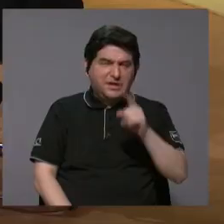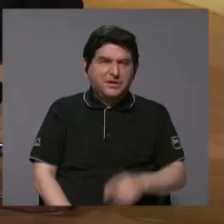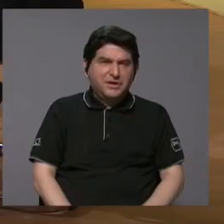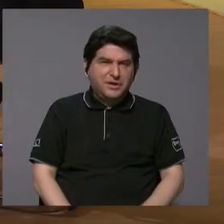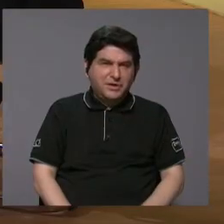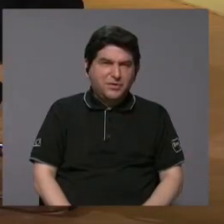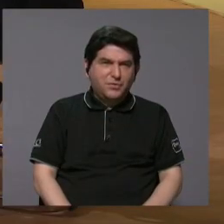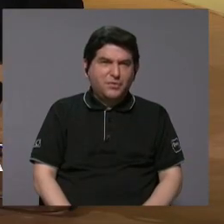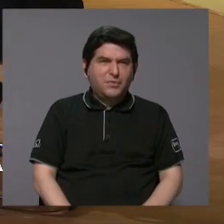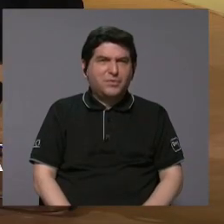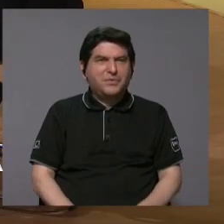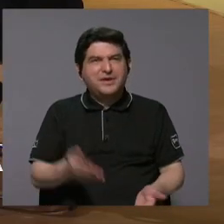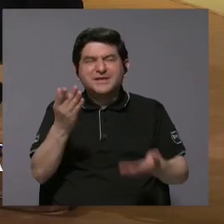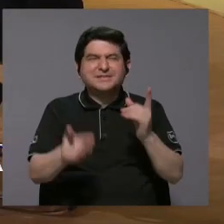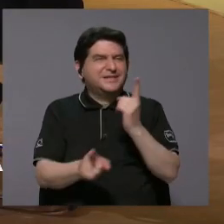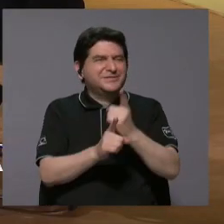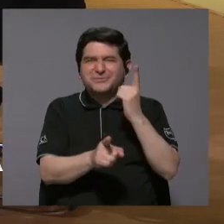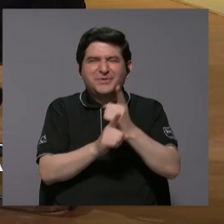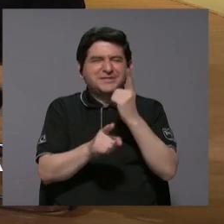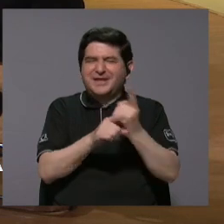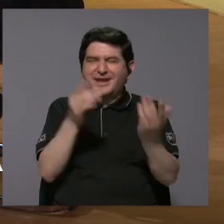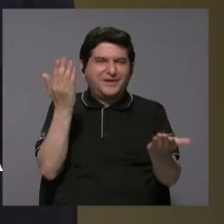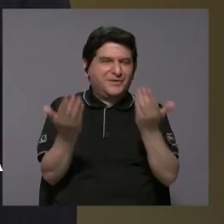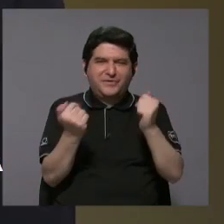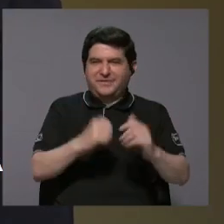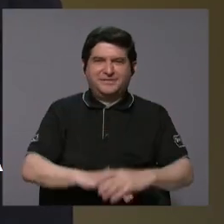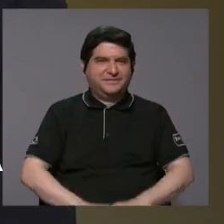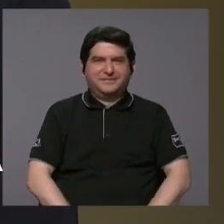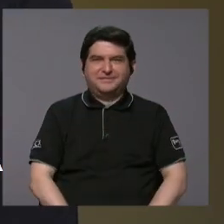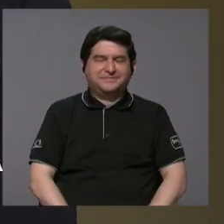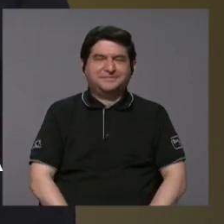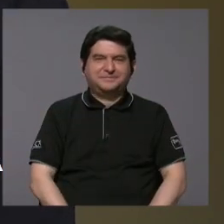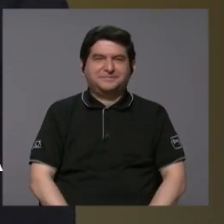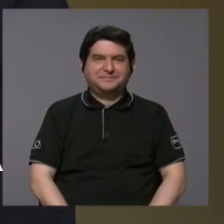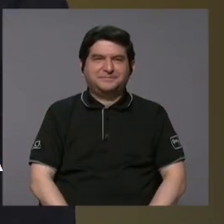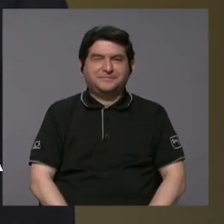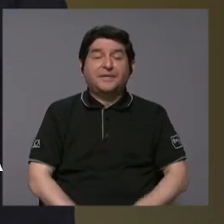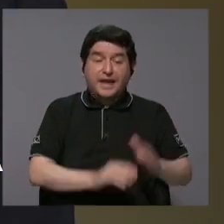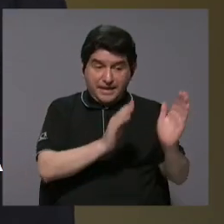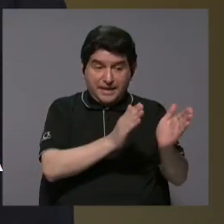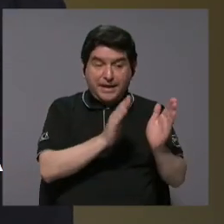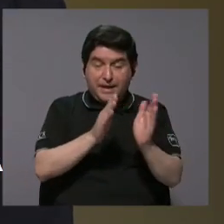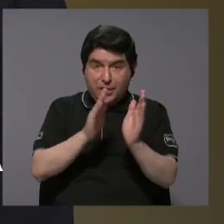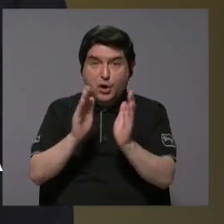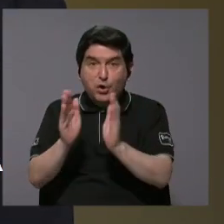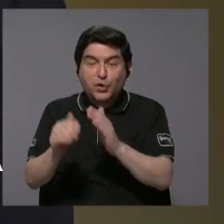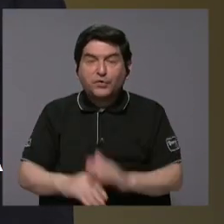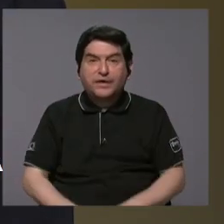es una pésima metáfora, ordenando